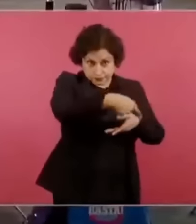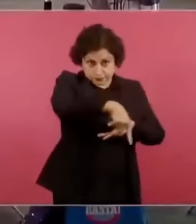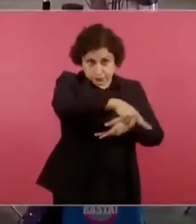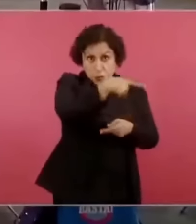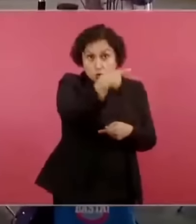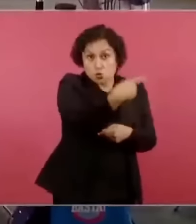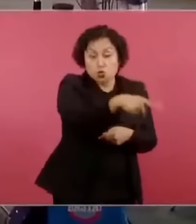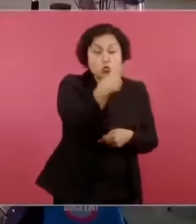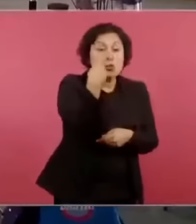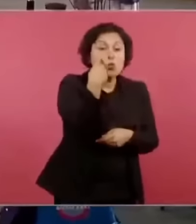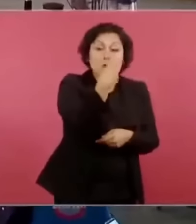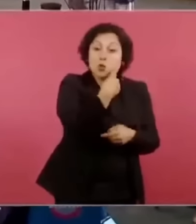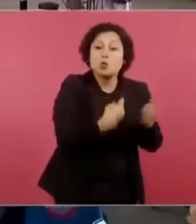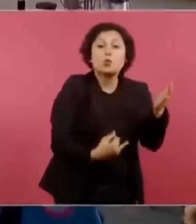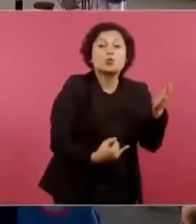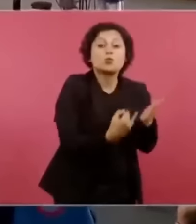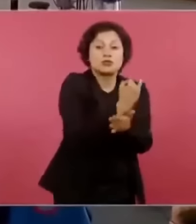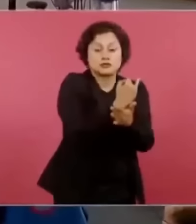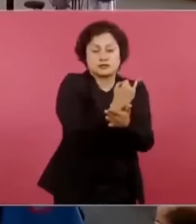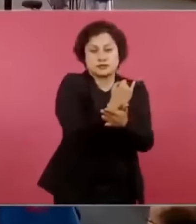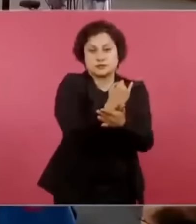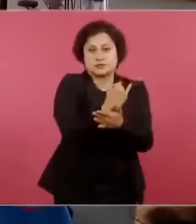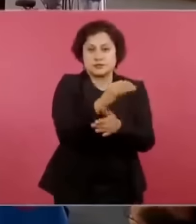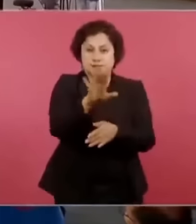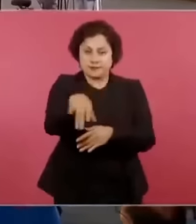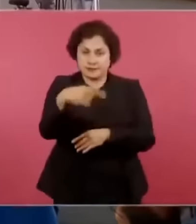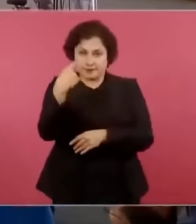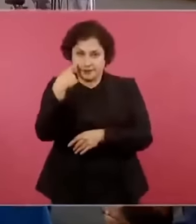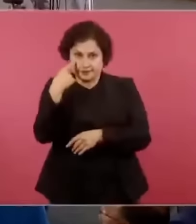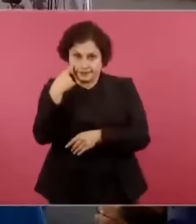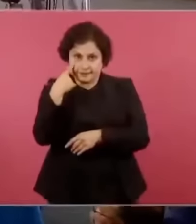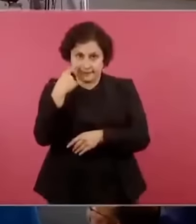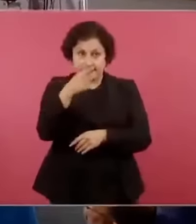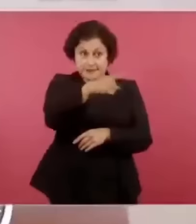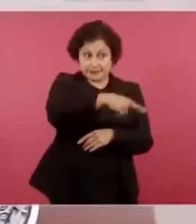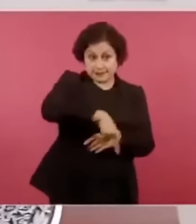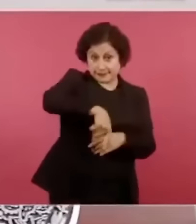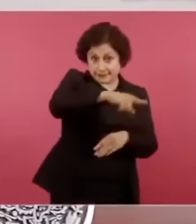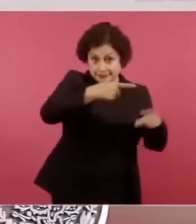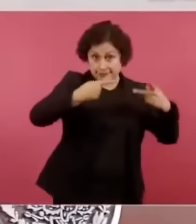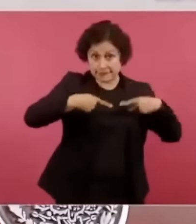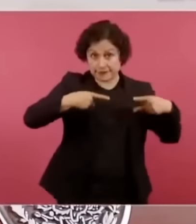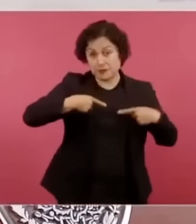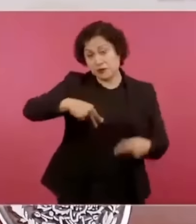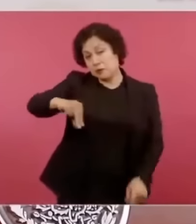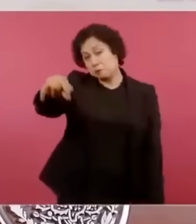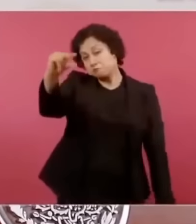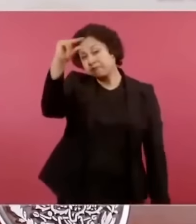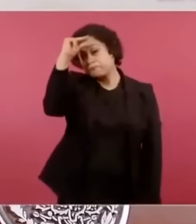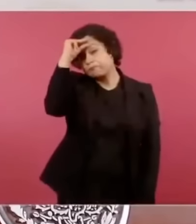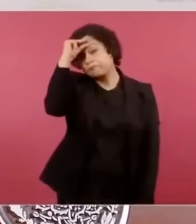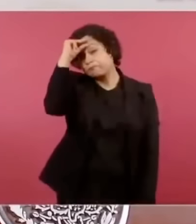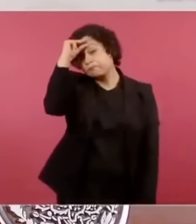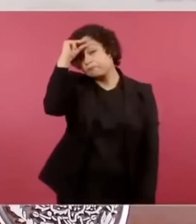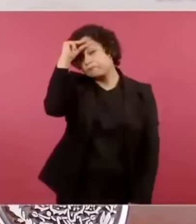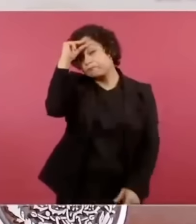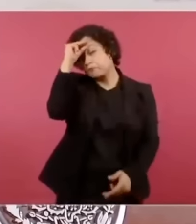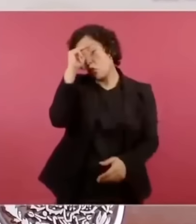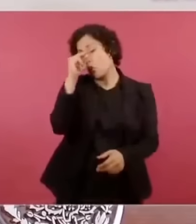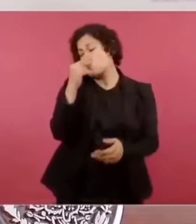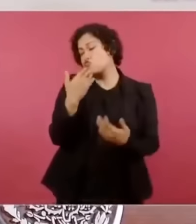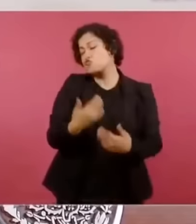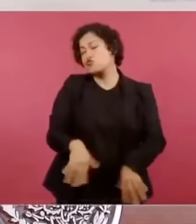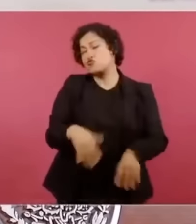Ellos son muy, muy, muy, muy inteligentes y